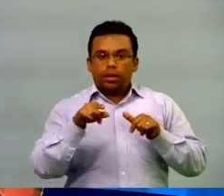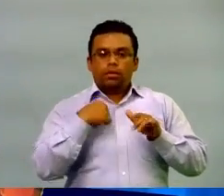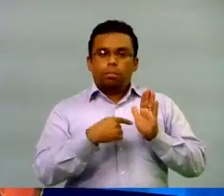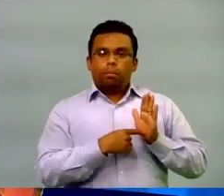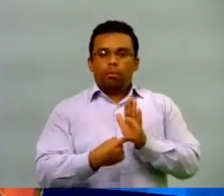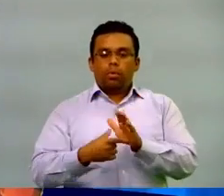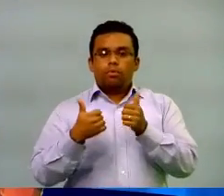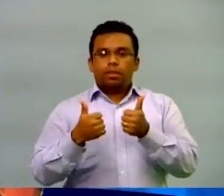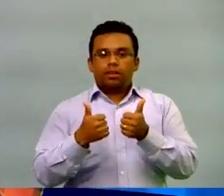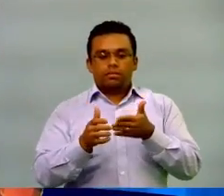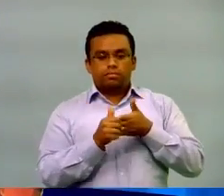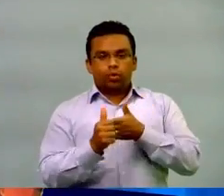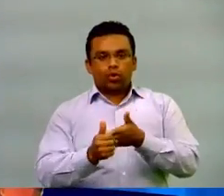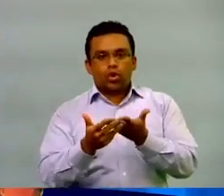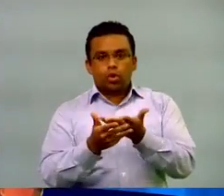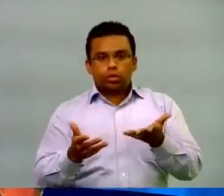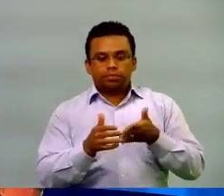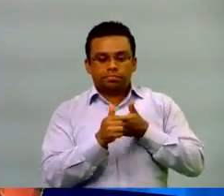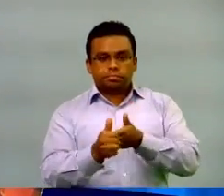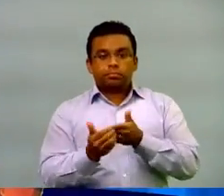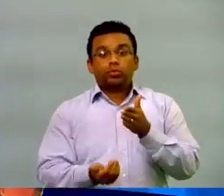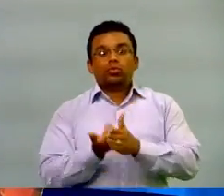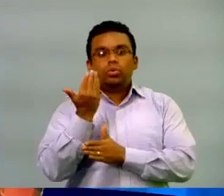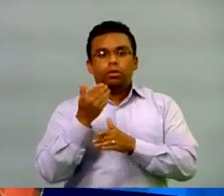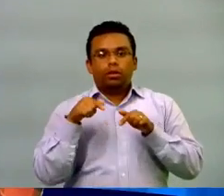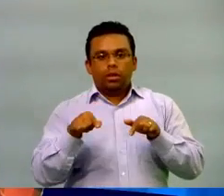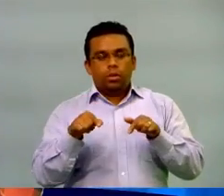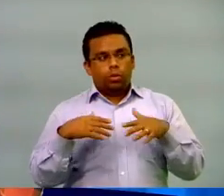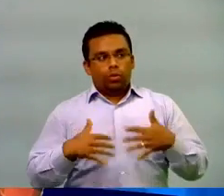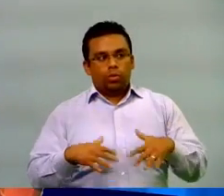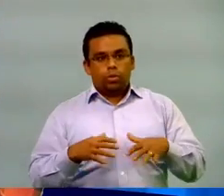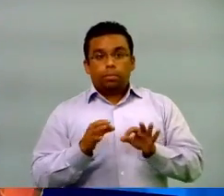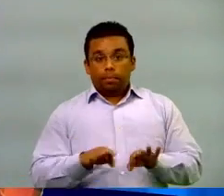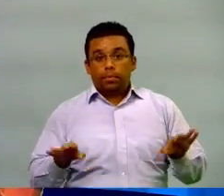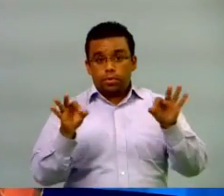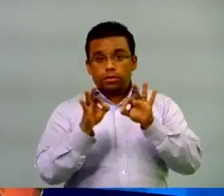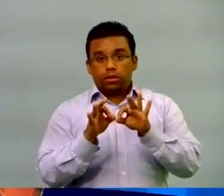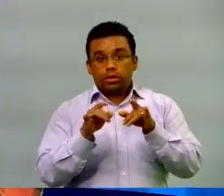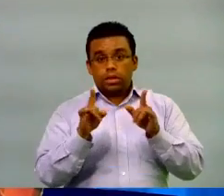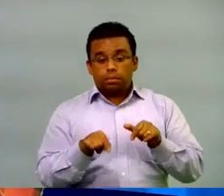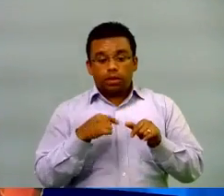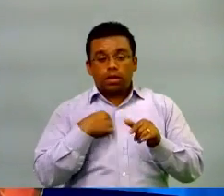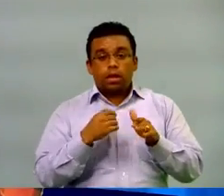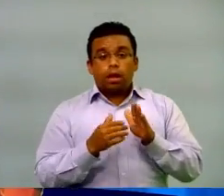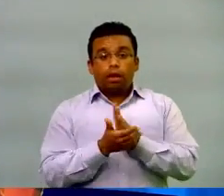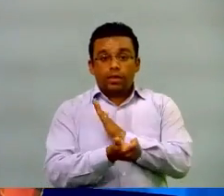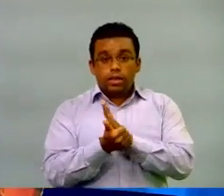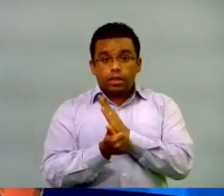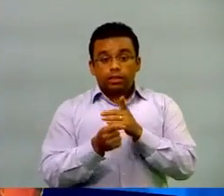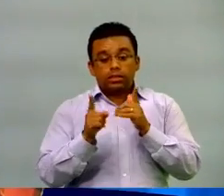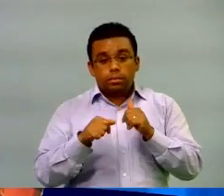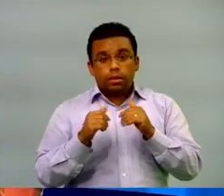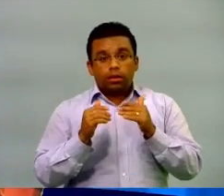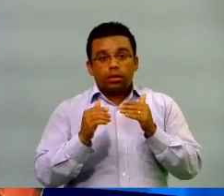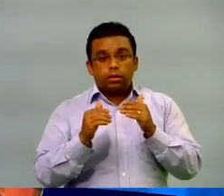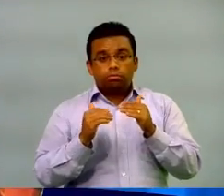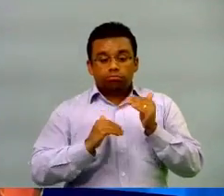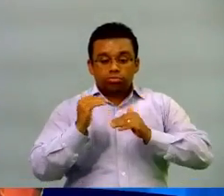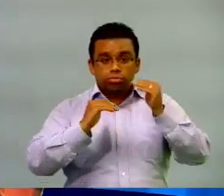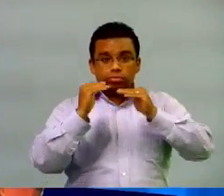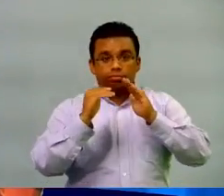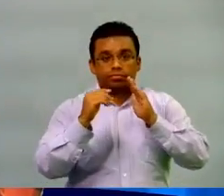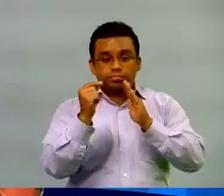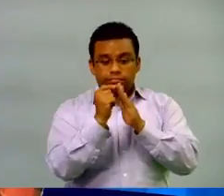estas nuevas metodologías en las que se evalúan no solo las habilidades, sino también los desempeños. Recuerde que ya estamos apuntando es